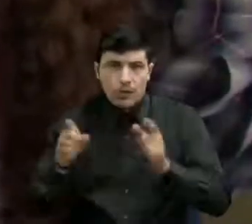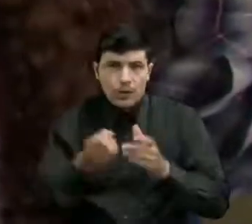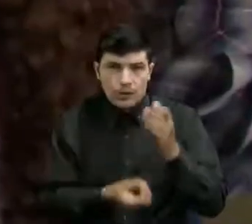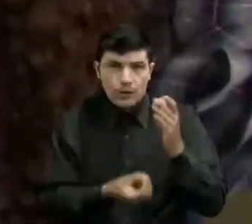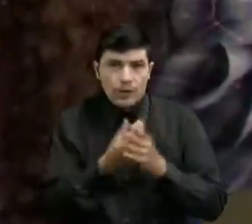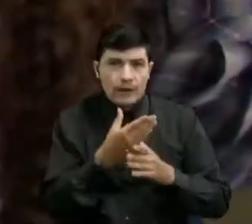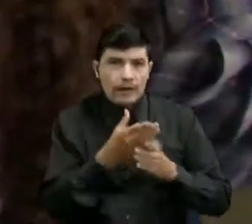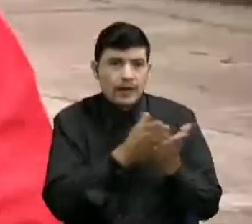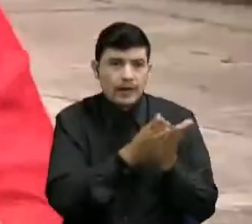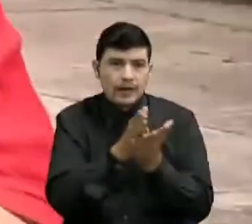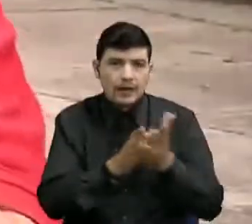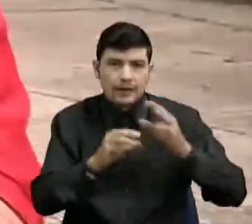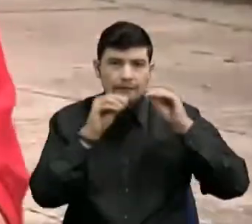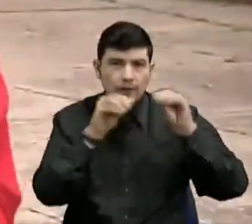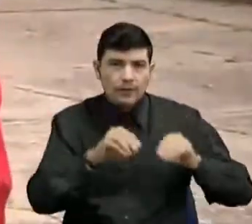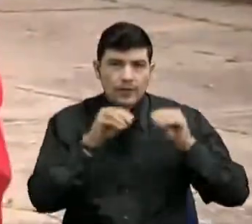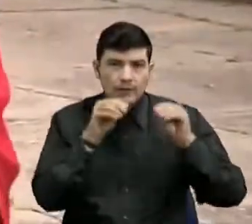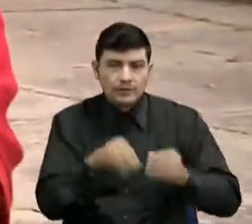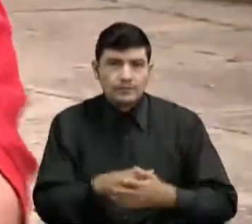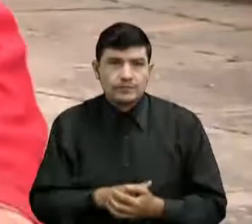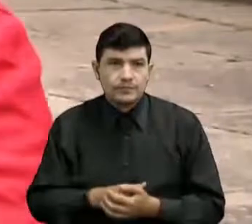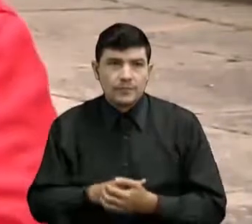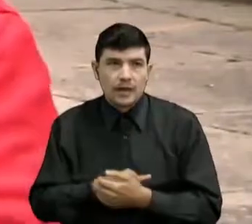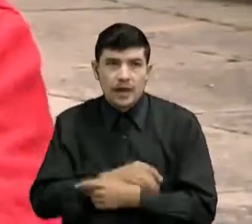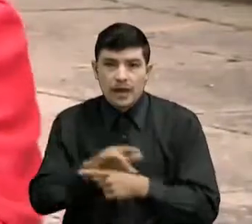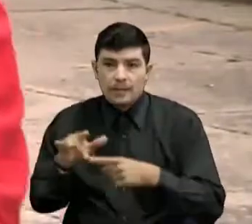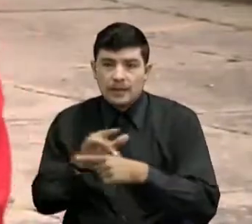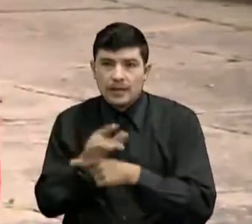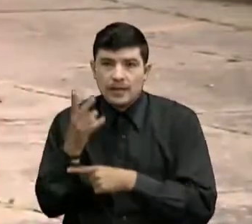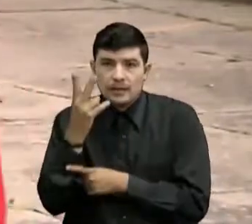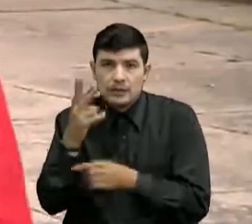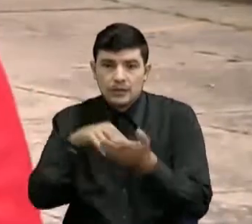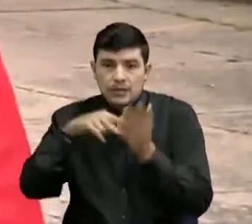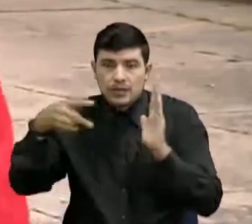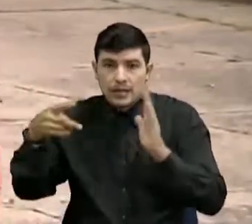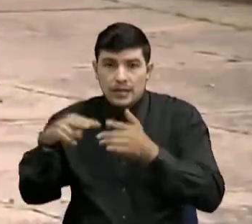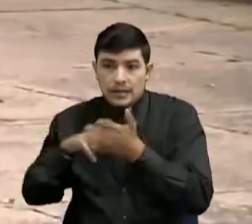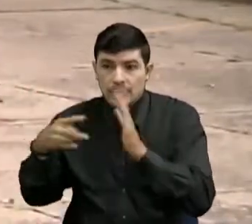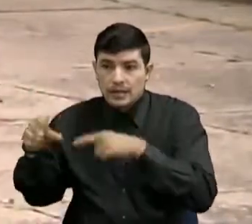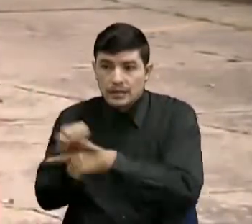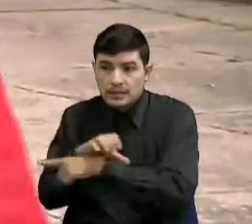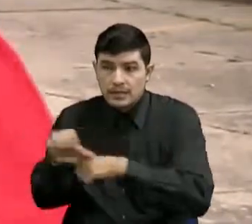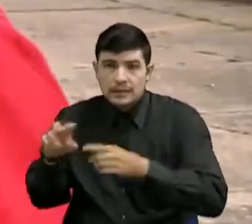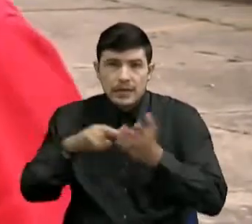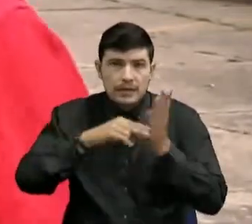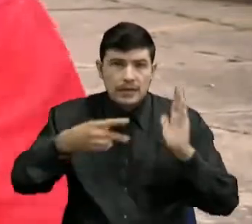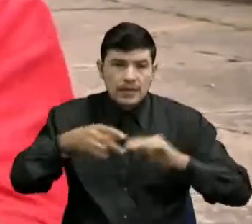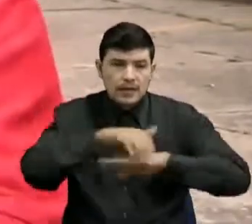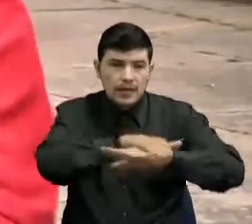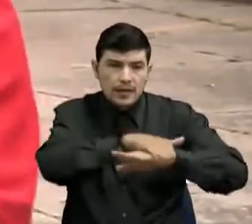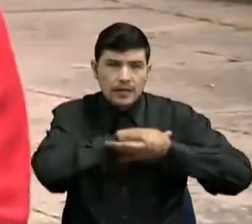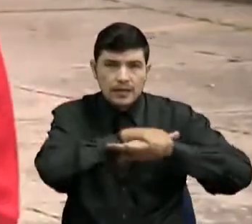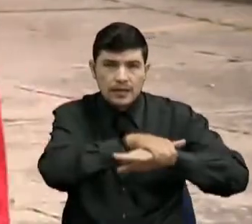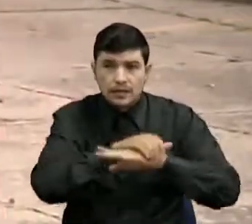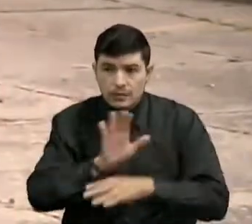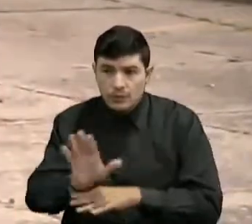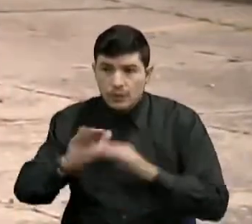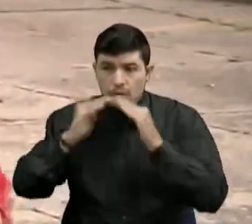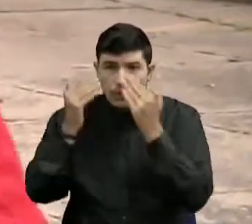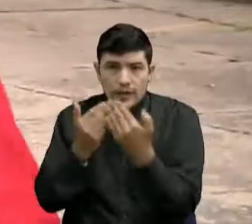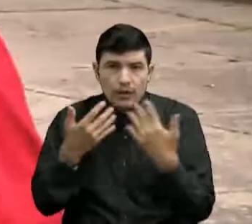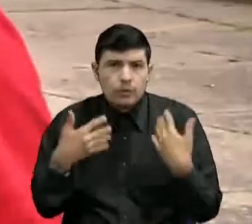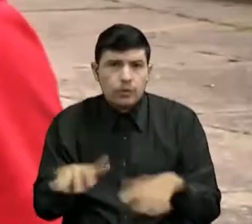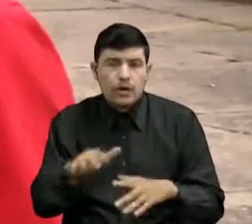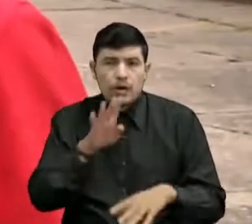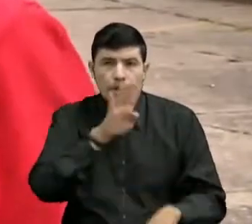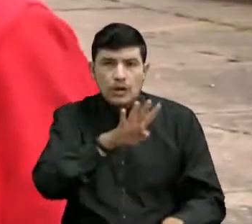líneas formativas. Implementar dos técnicas, que es la técnica en sistemas y una técnica en inglés. Al colegio le ha llegado